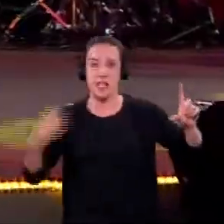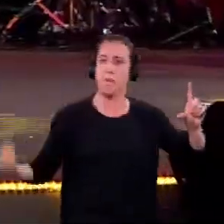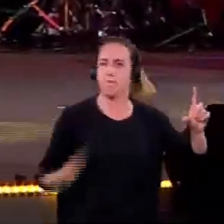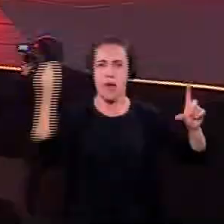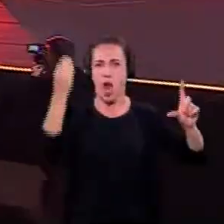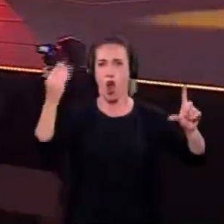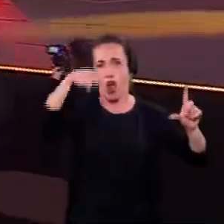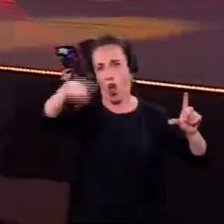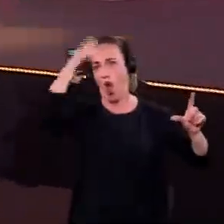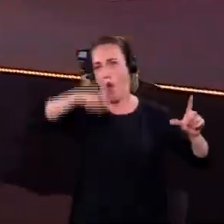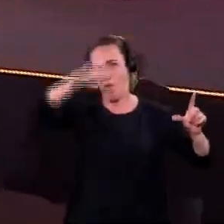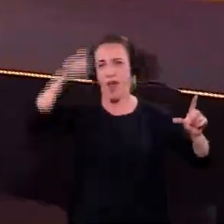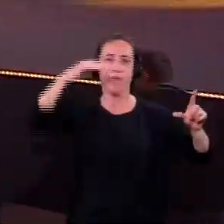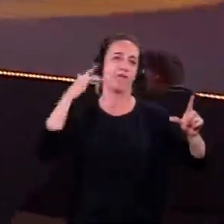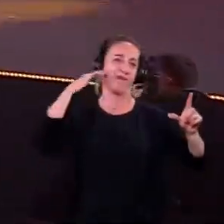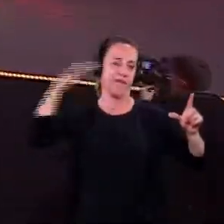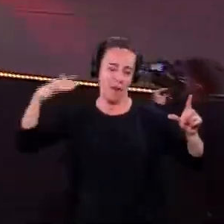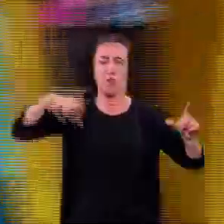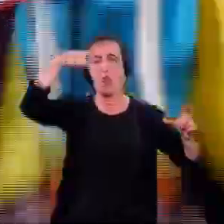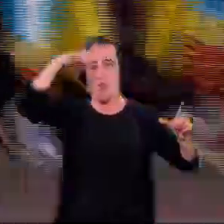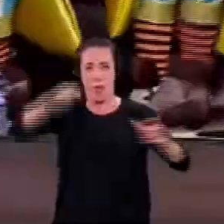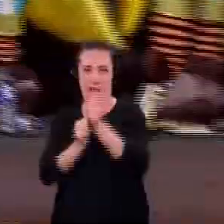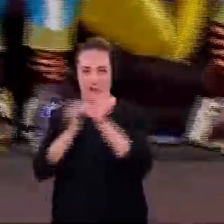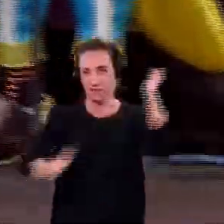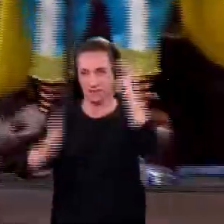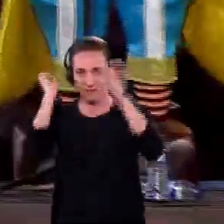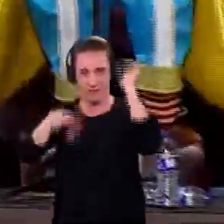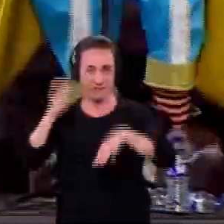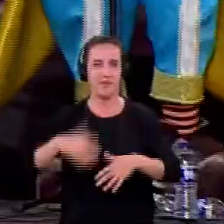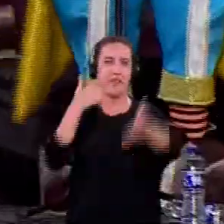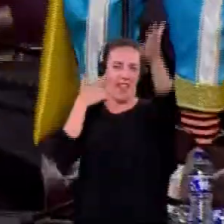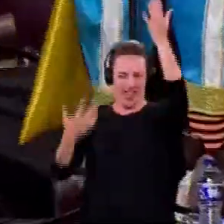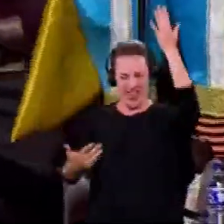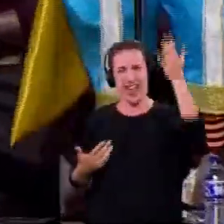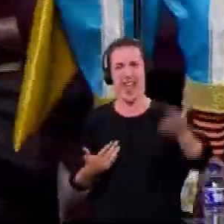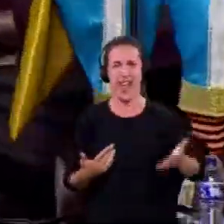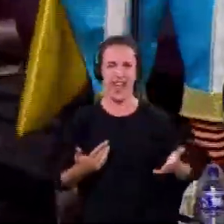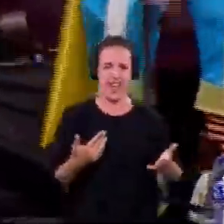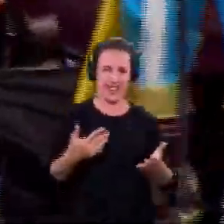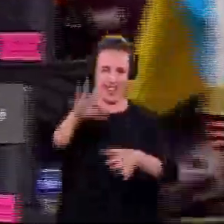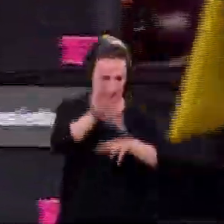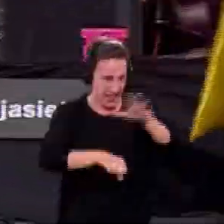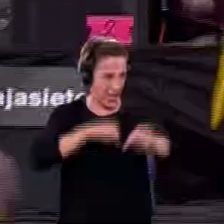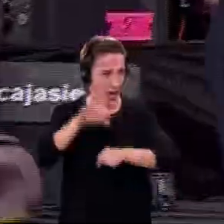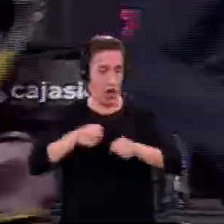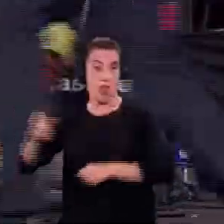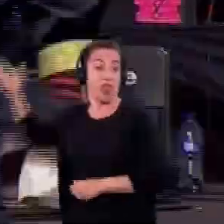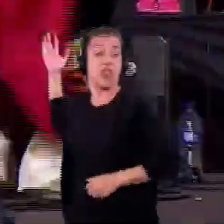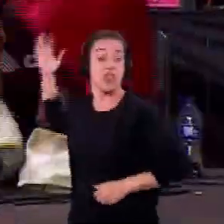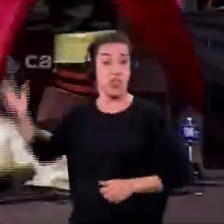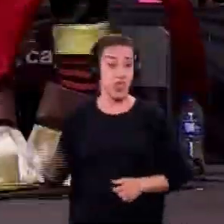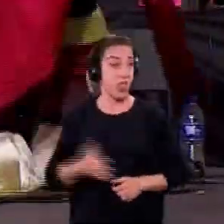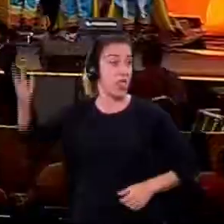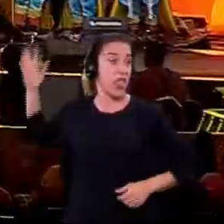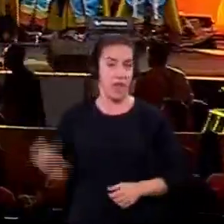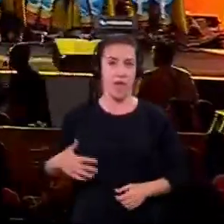en eso, es una pasada. Mira, Simplón, se coge el velillo, me manda así, no va a venir